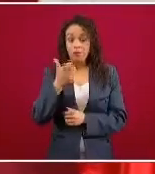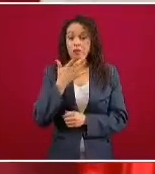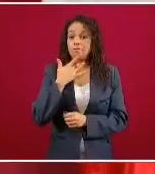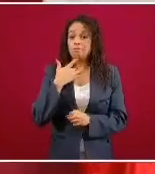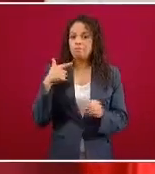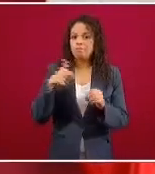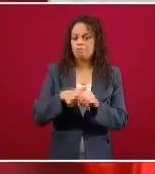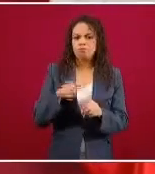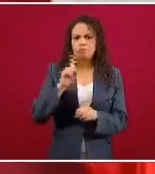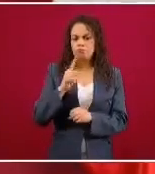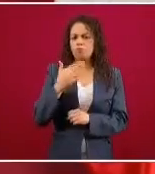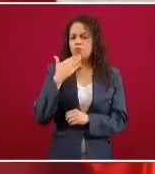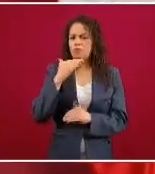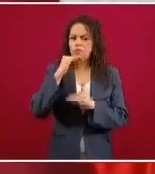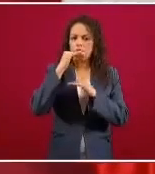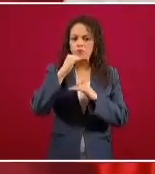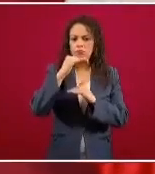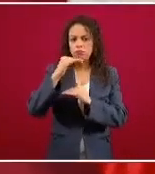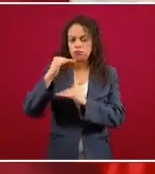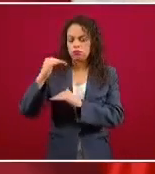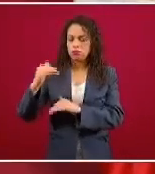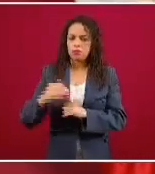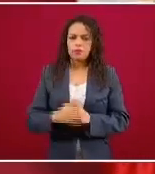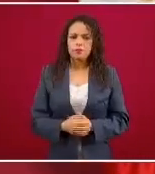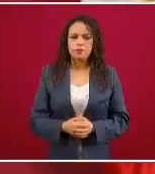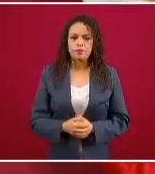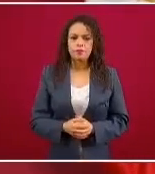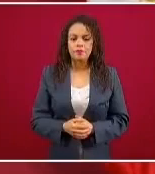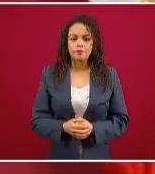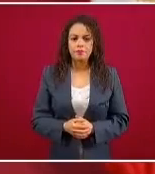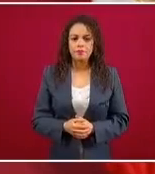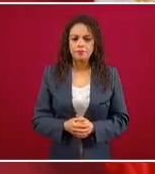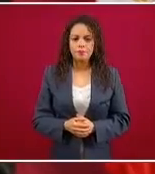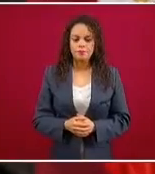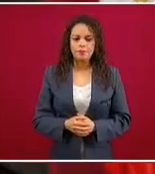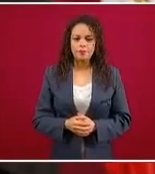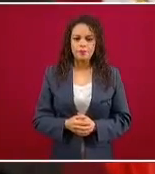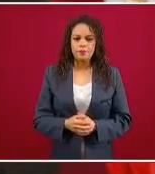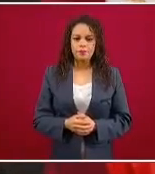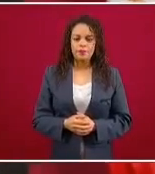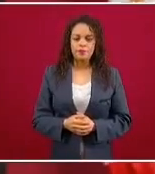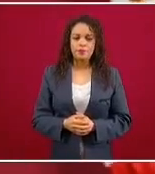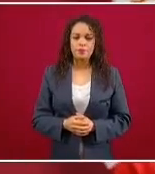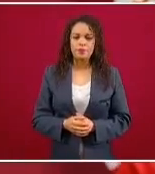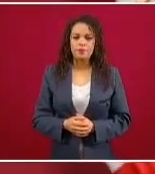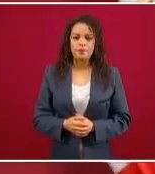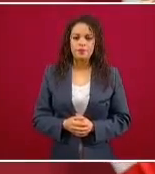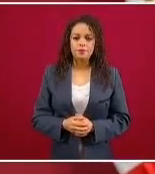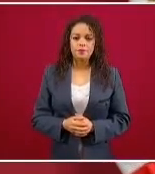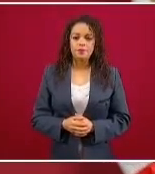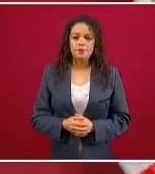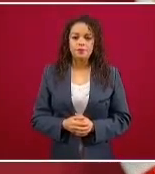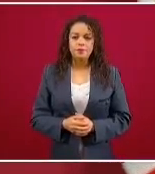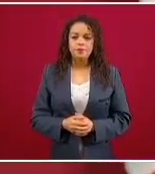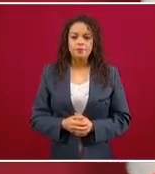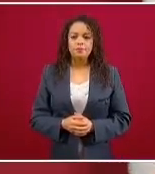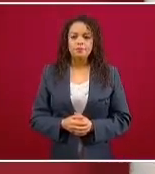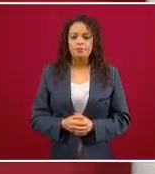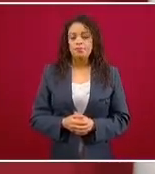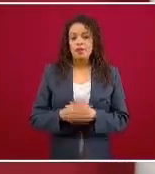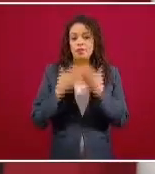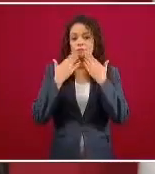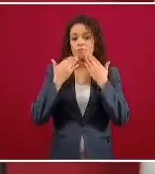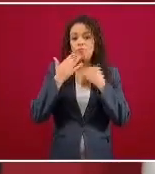gasolinas en términos reales, que no haya los llamados